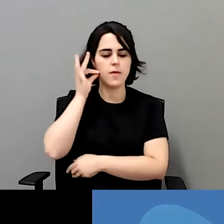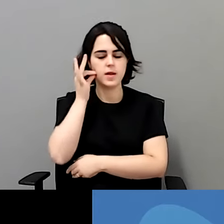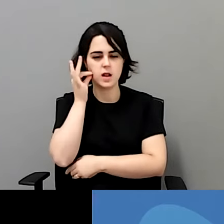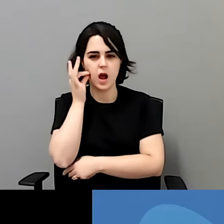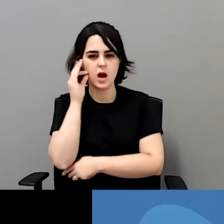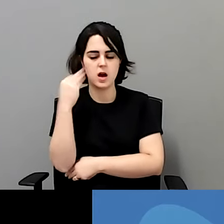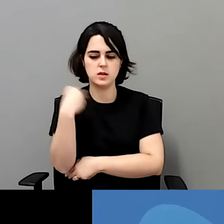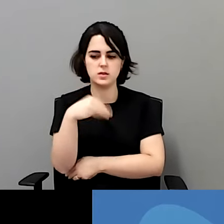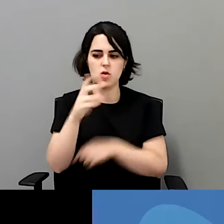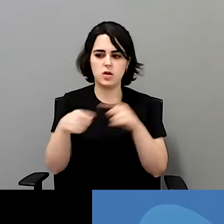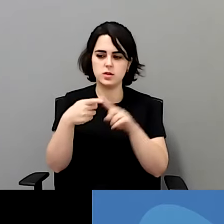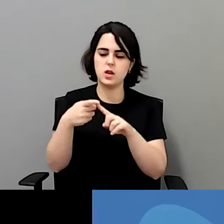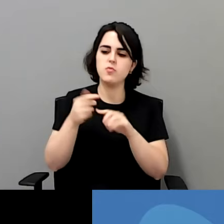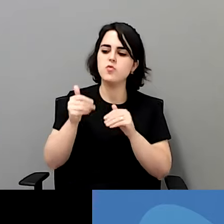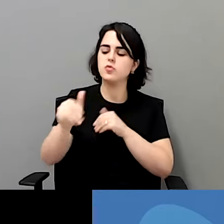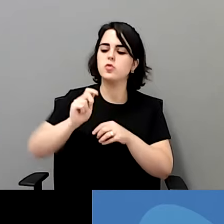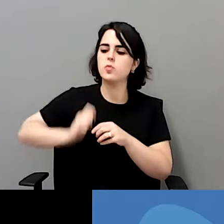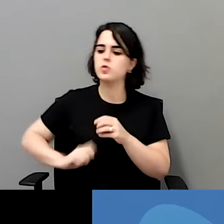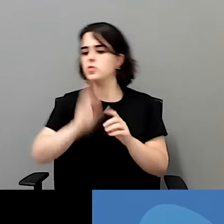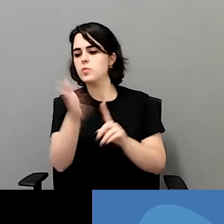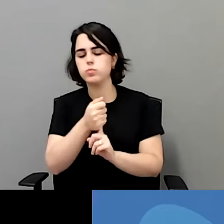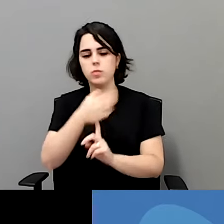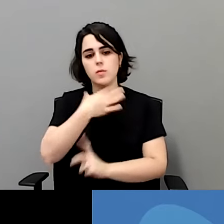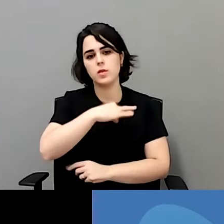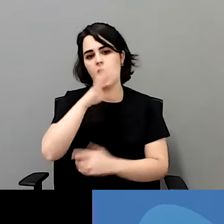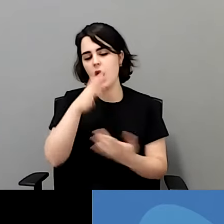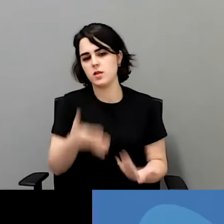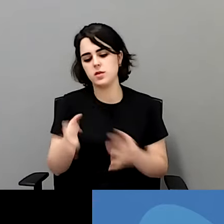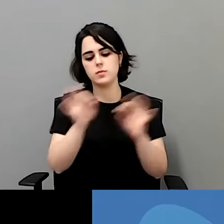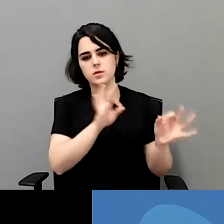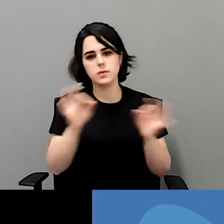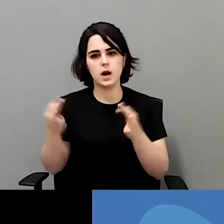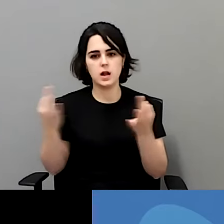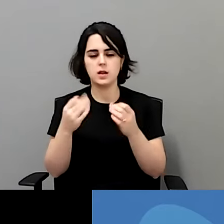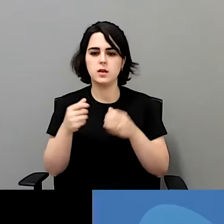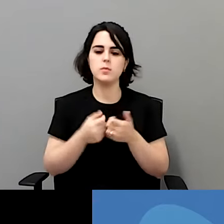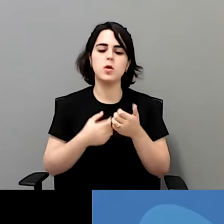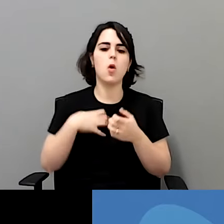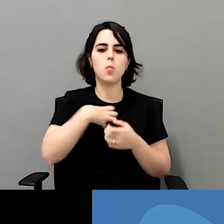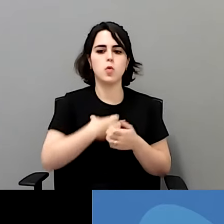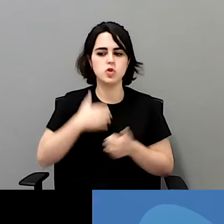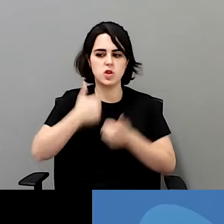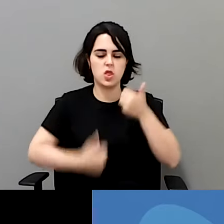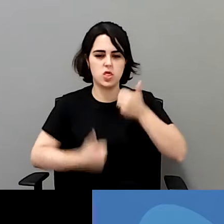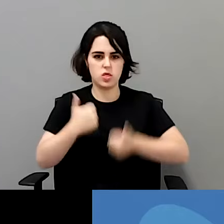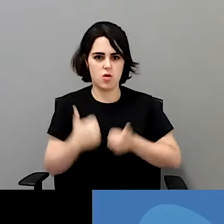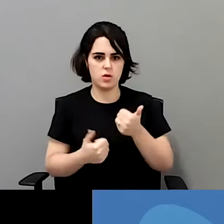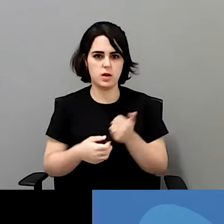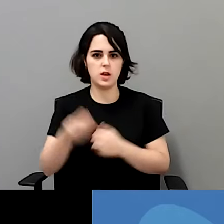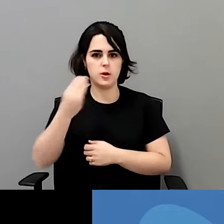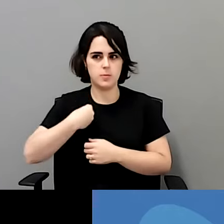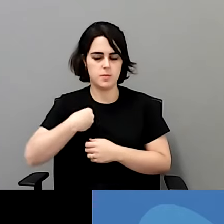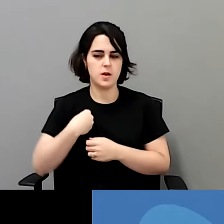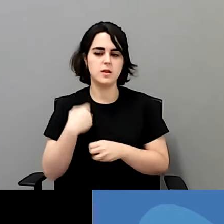futuro profesional. Para ello, actualmente se encuentra preparando oposiciones. Tarea esta que